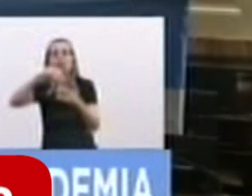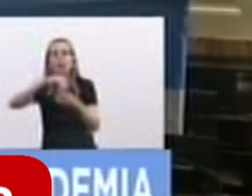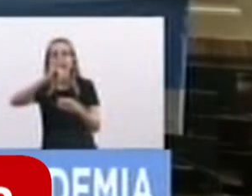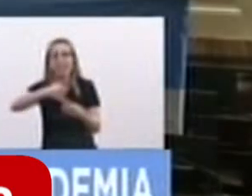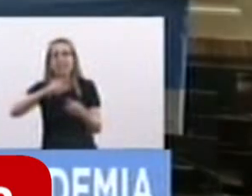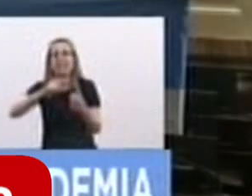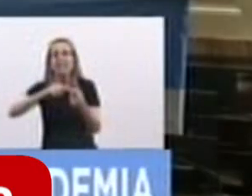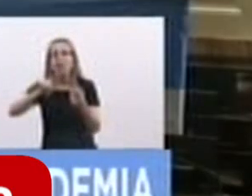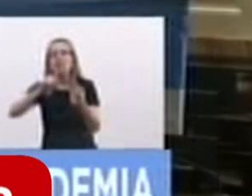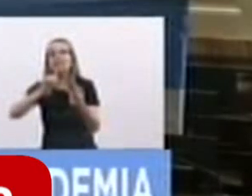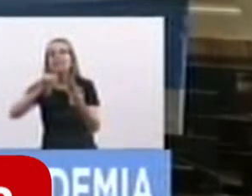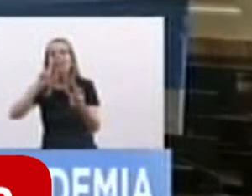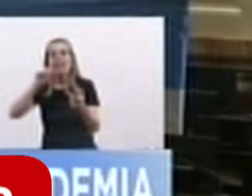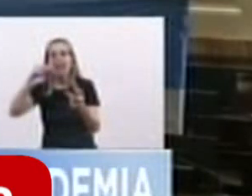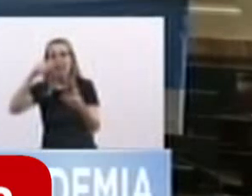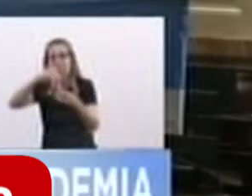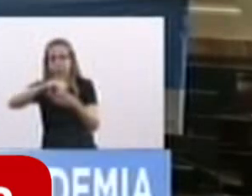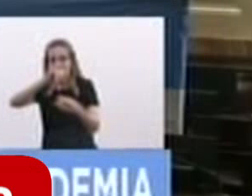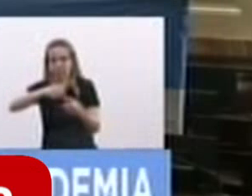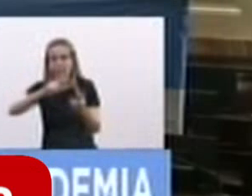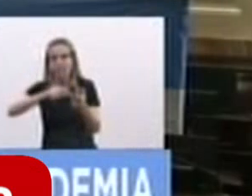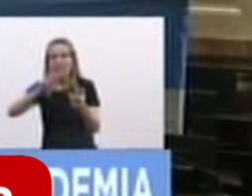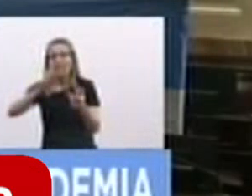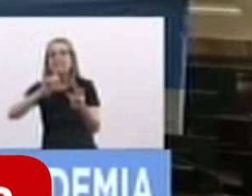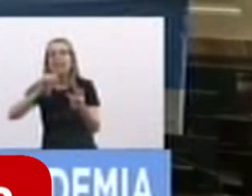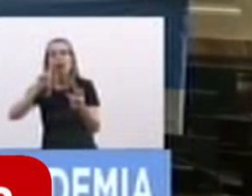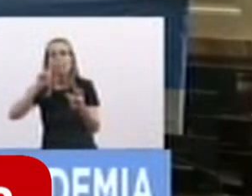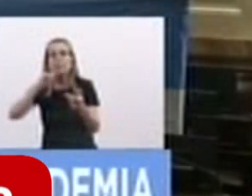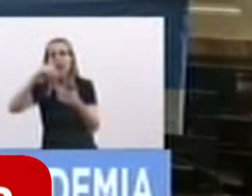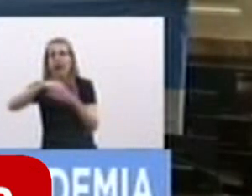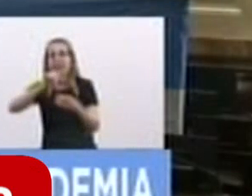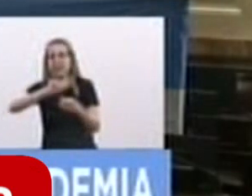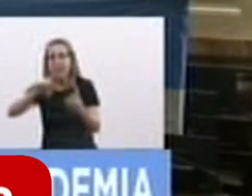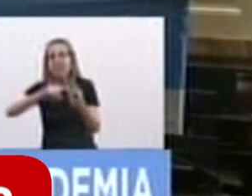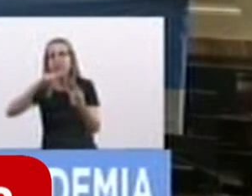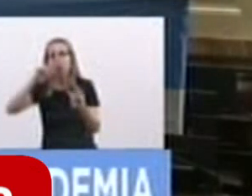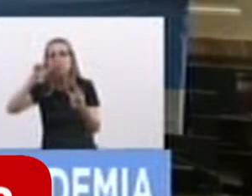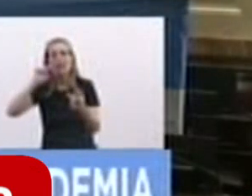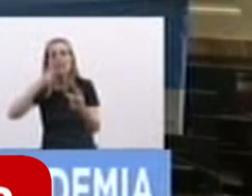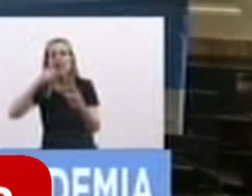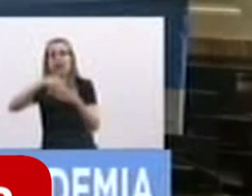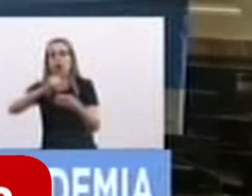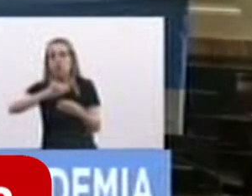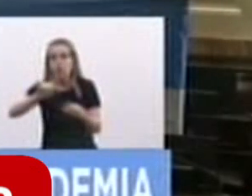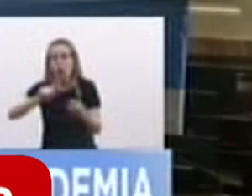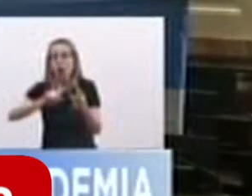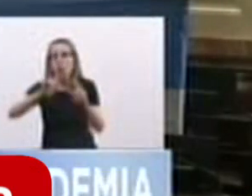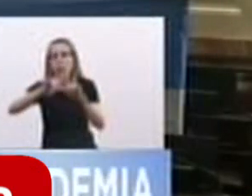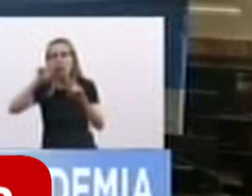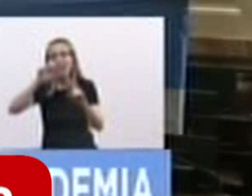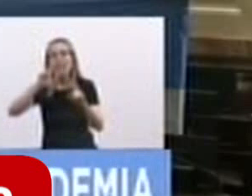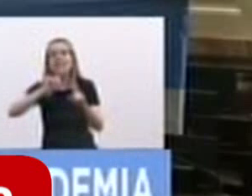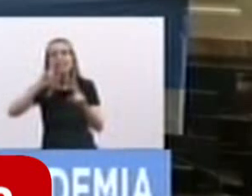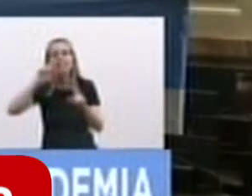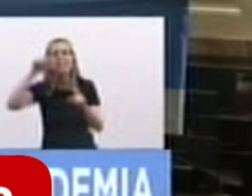Tagliaferri negativo, Tayana afirmativo, Tapia negativo, Uñac afirmativo, Vega negativo, Verasay negativo, Beletinec